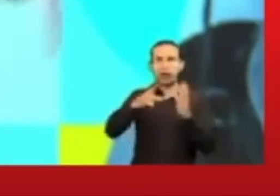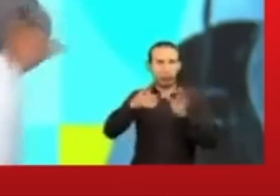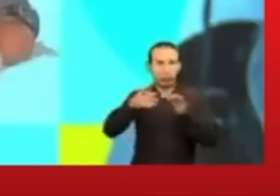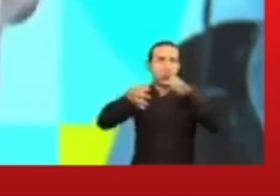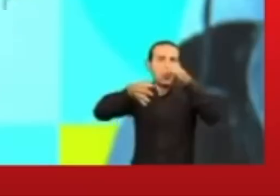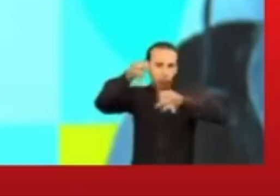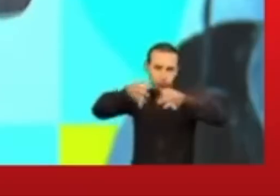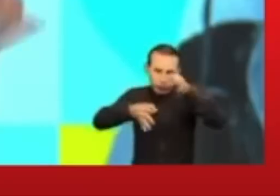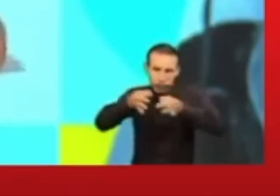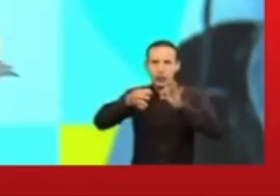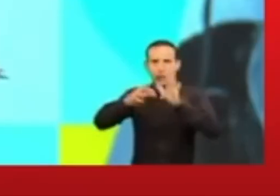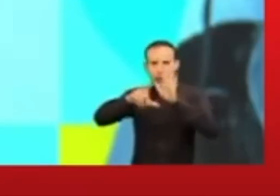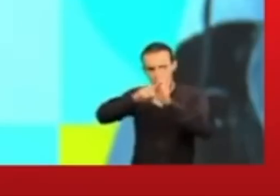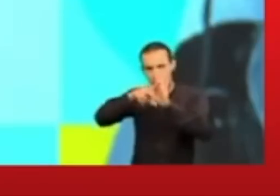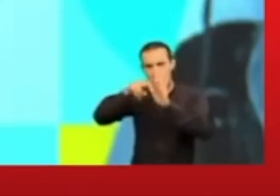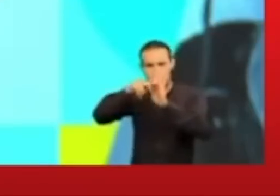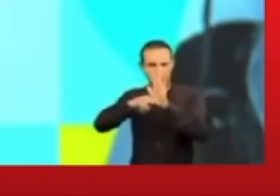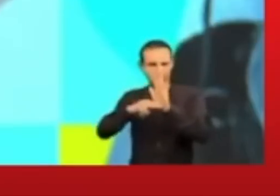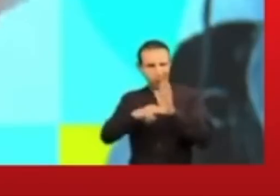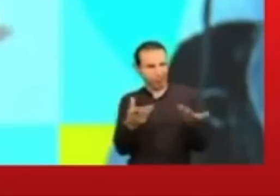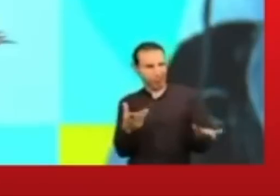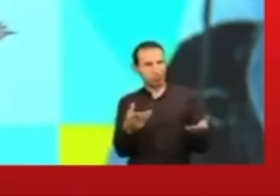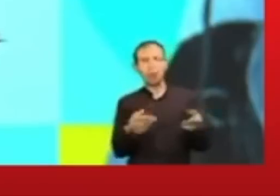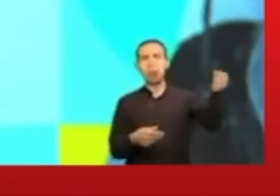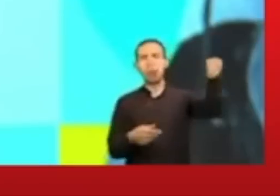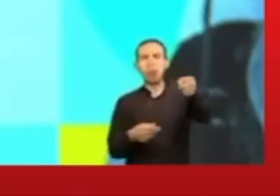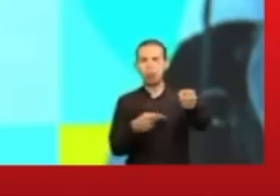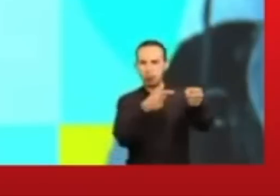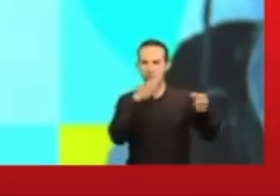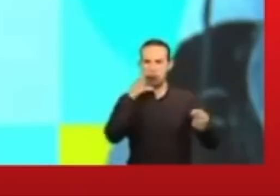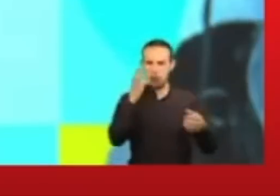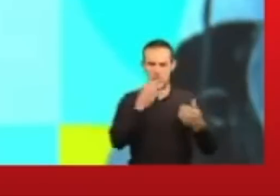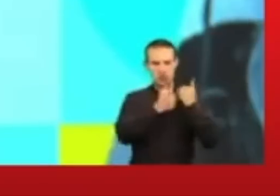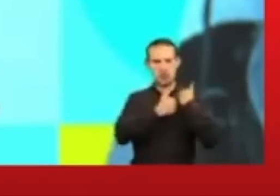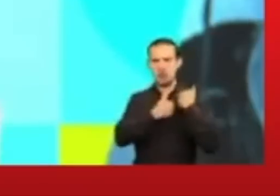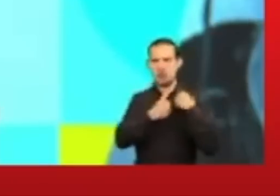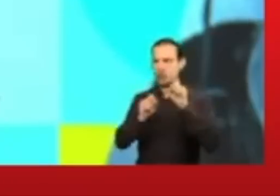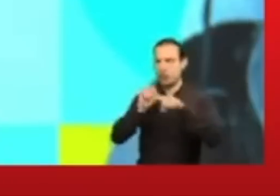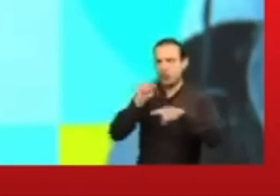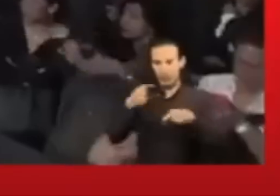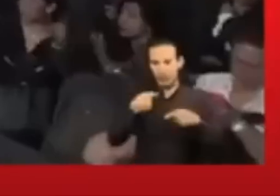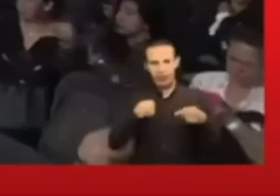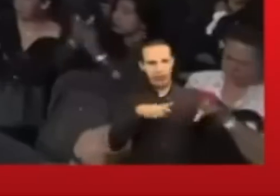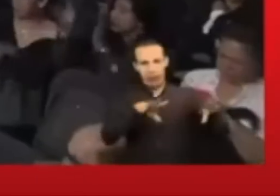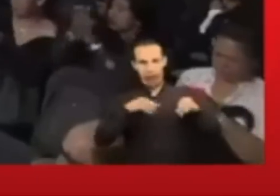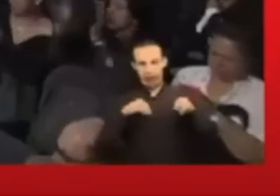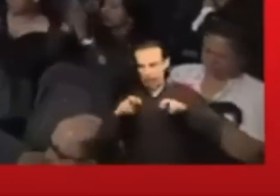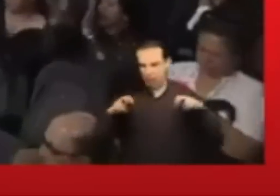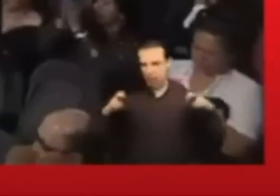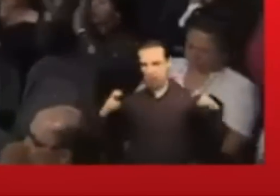en contra de que las mujeres denuncien y yo no puedo compartir un espacio político con una persona así.